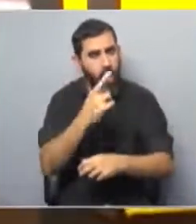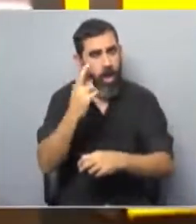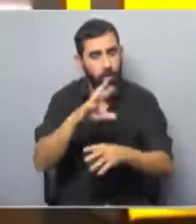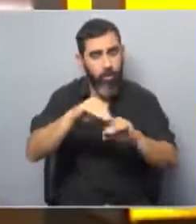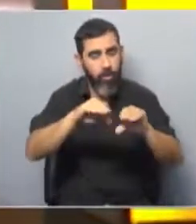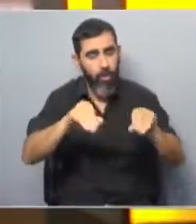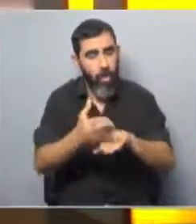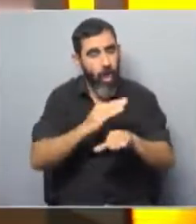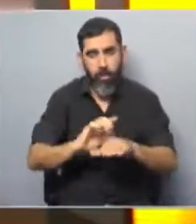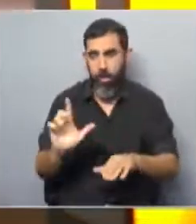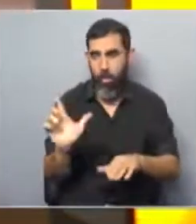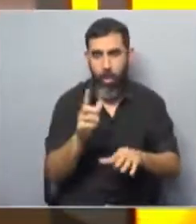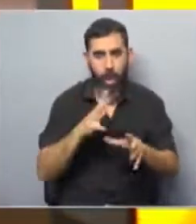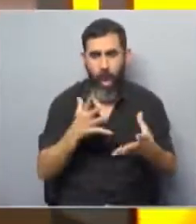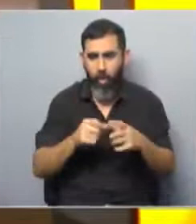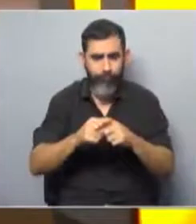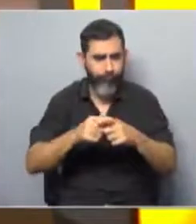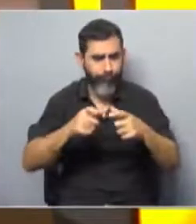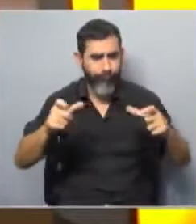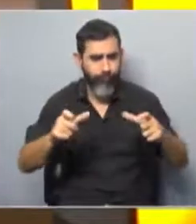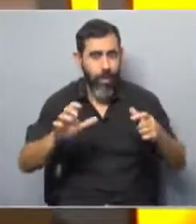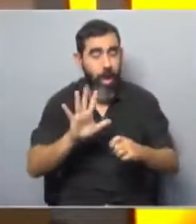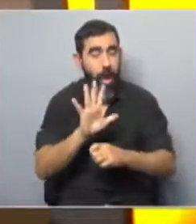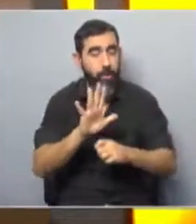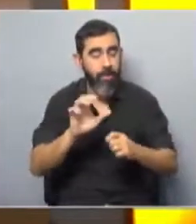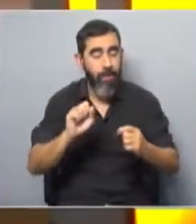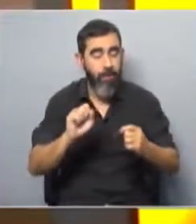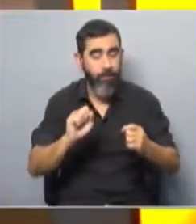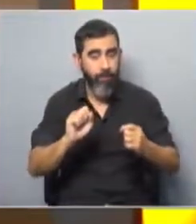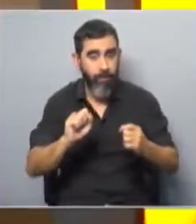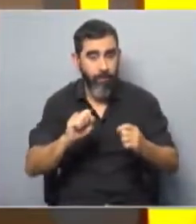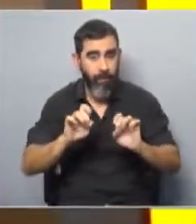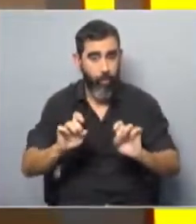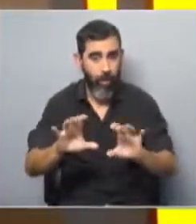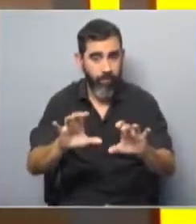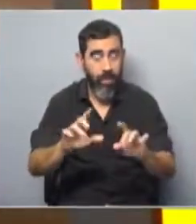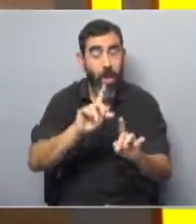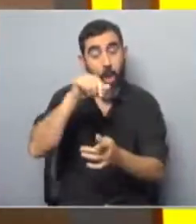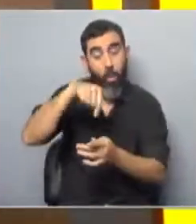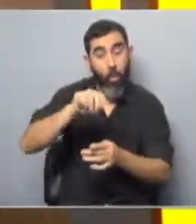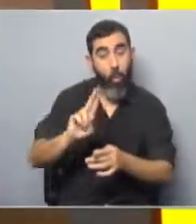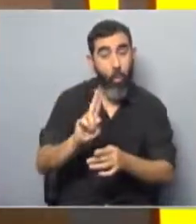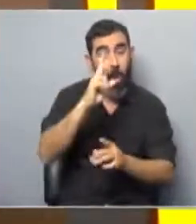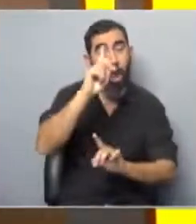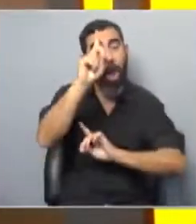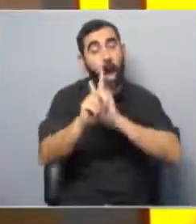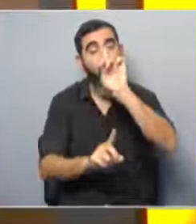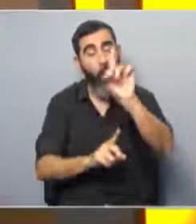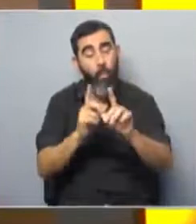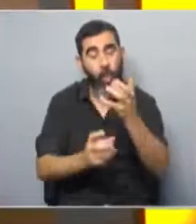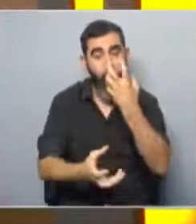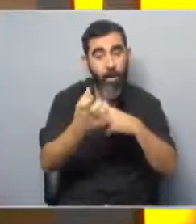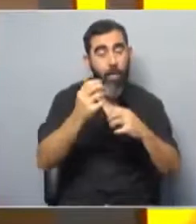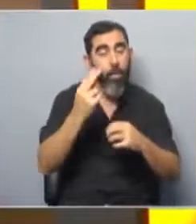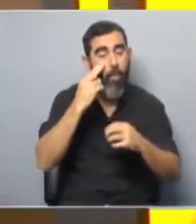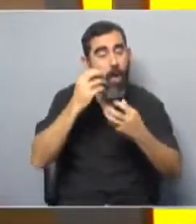que hoy se ven invadidos por ellas, amenazando la biodiversidad. En nuestro país, algunas de estas especies son un problema